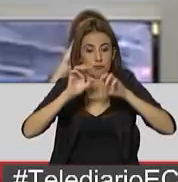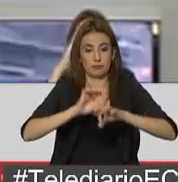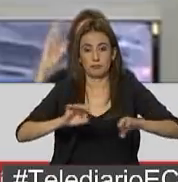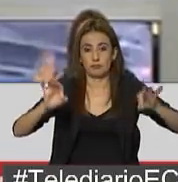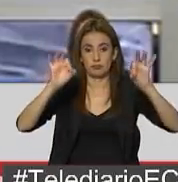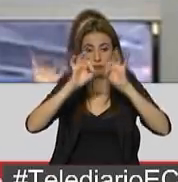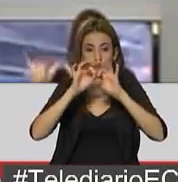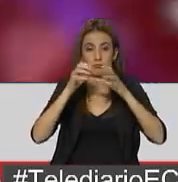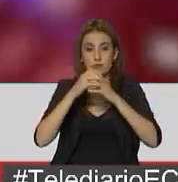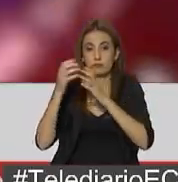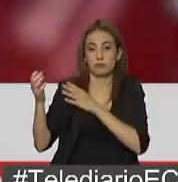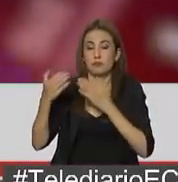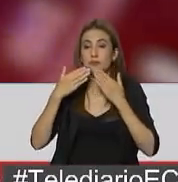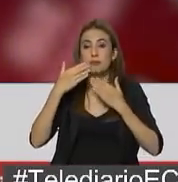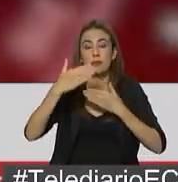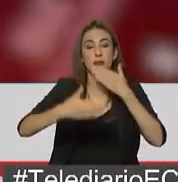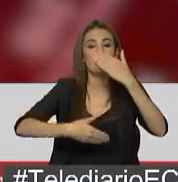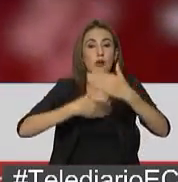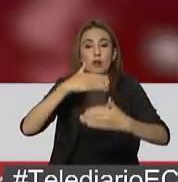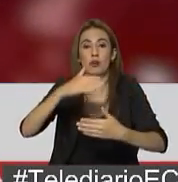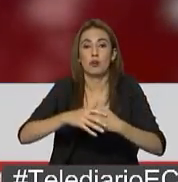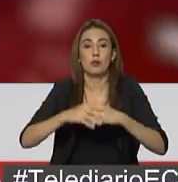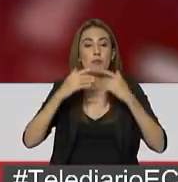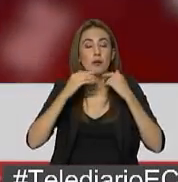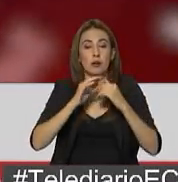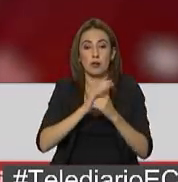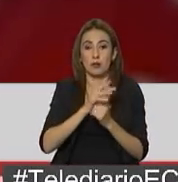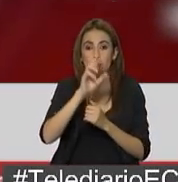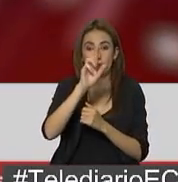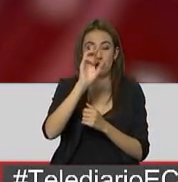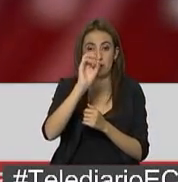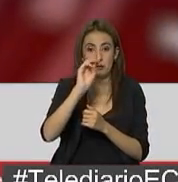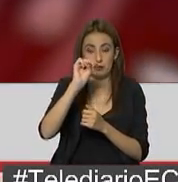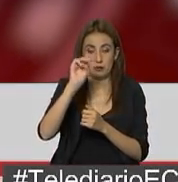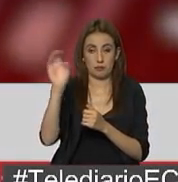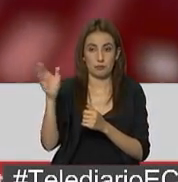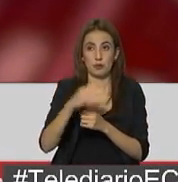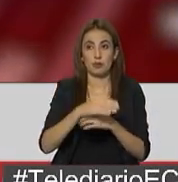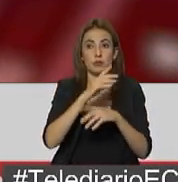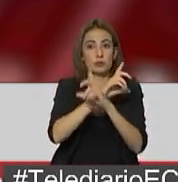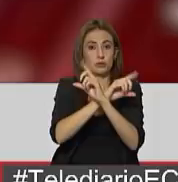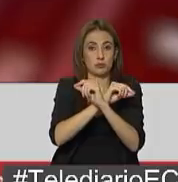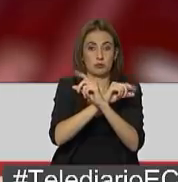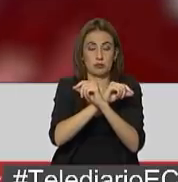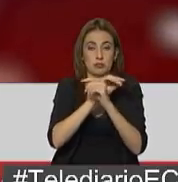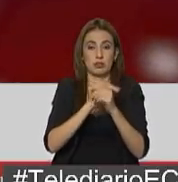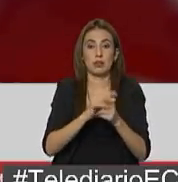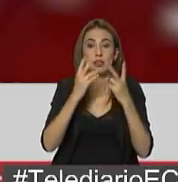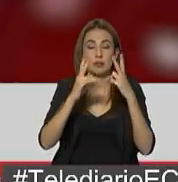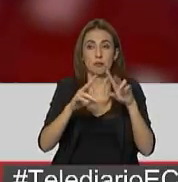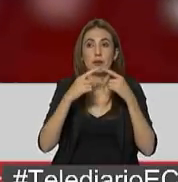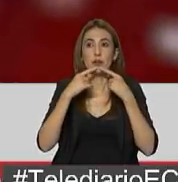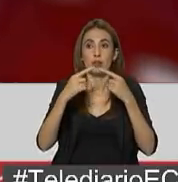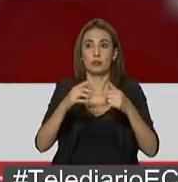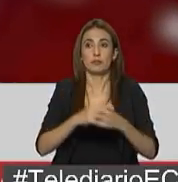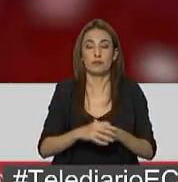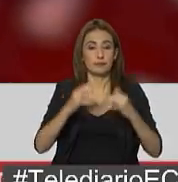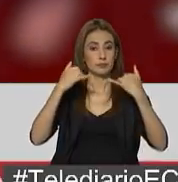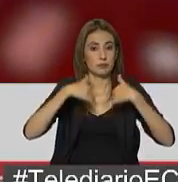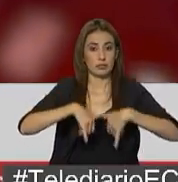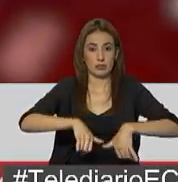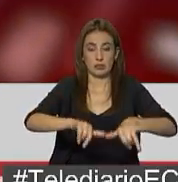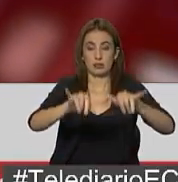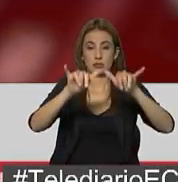siguientes 8 días. La ministra de Gobierno, María Paula Romo, lo anunció a través de su cuenta de Twitter, en donde informó.